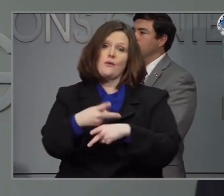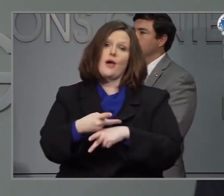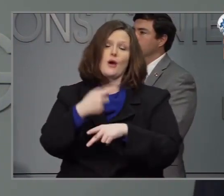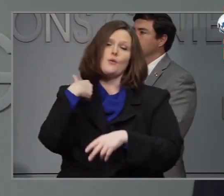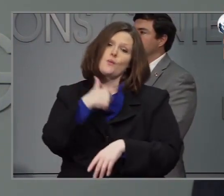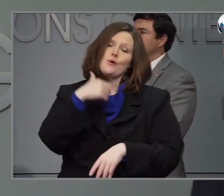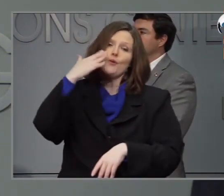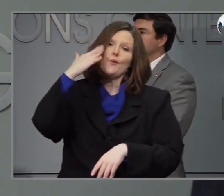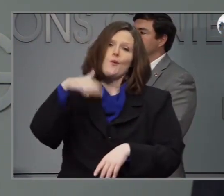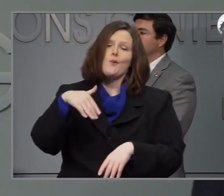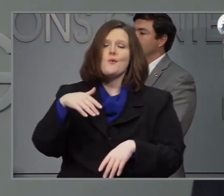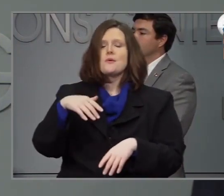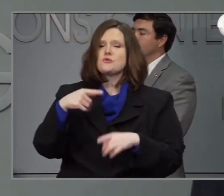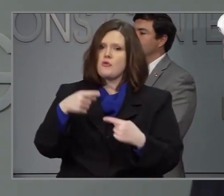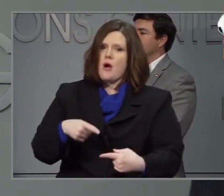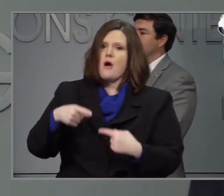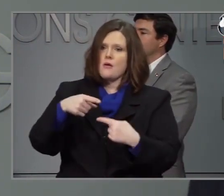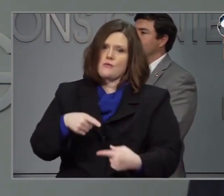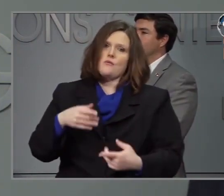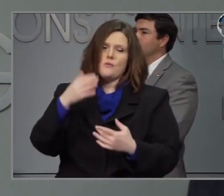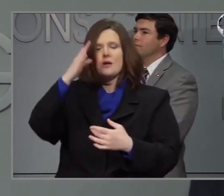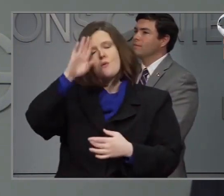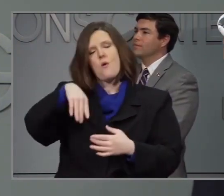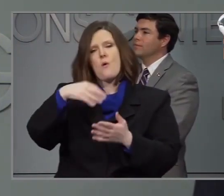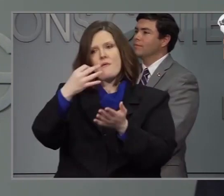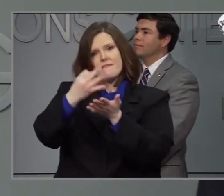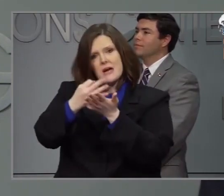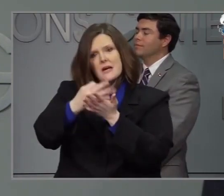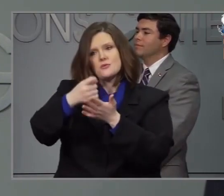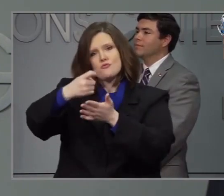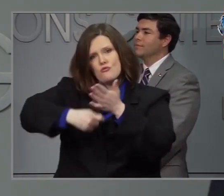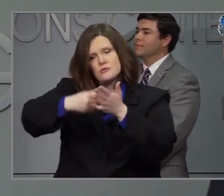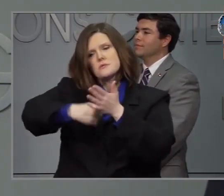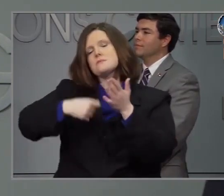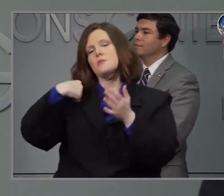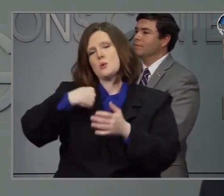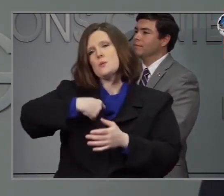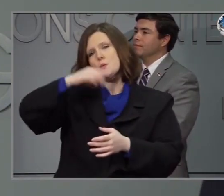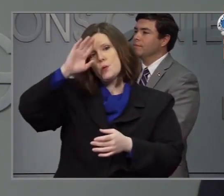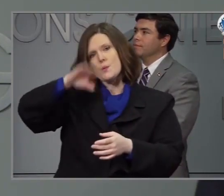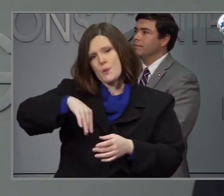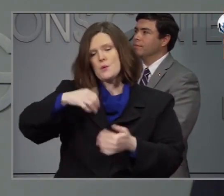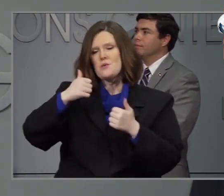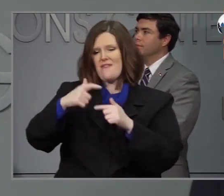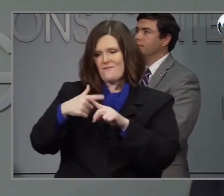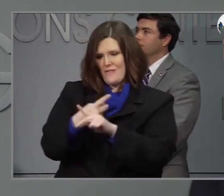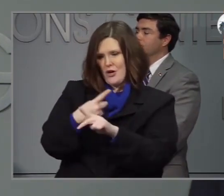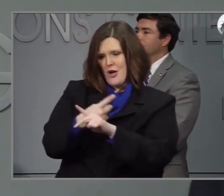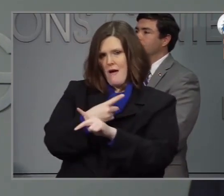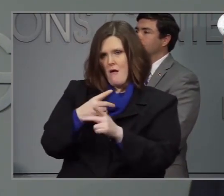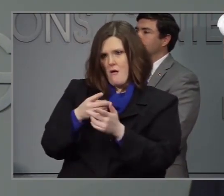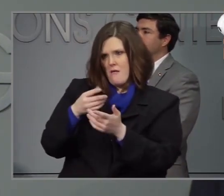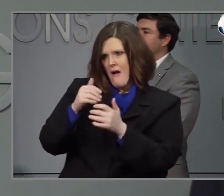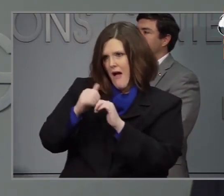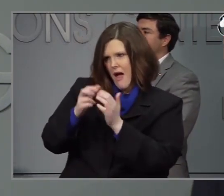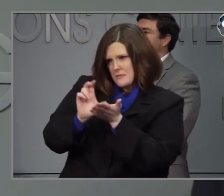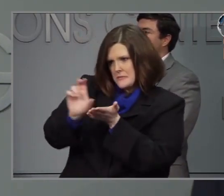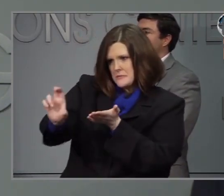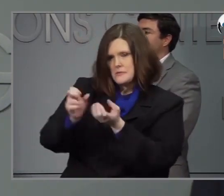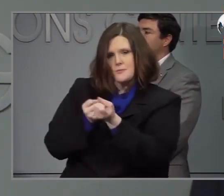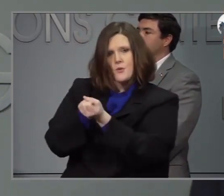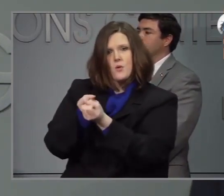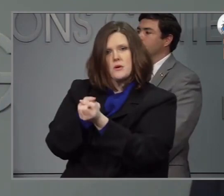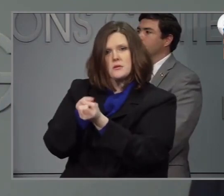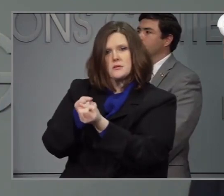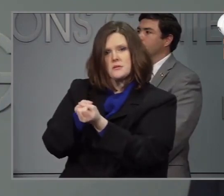infantil sabemos que otros que todo el mundo que la industria de atención infantil está sufriendo